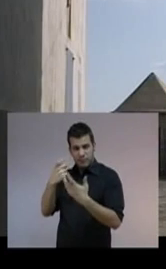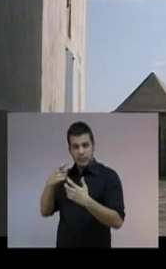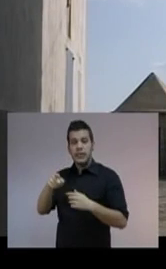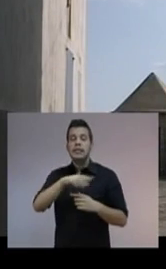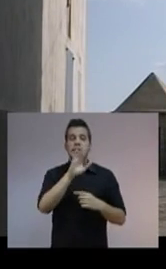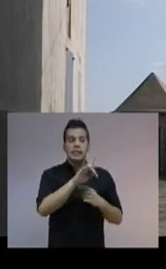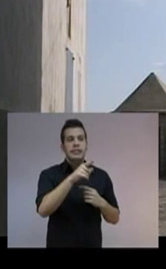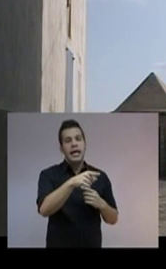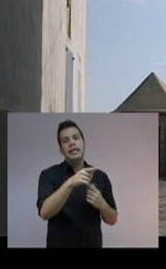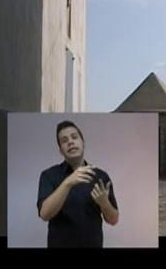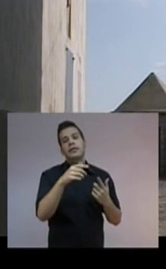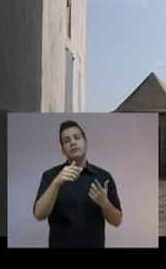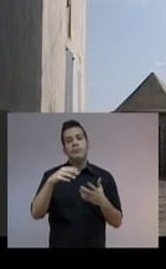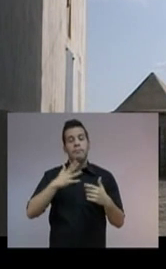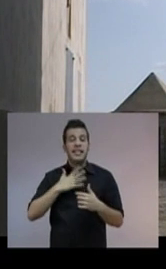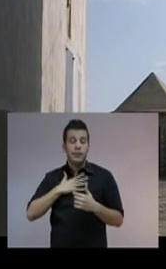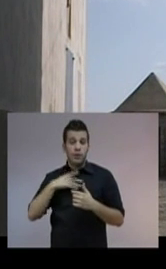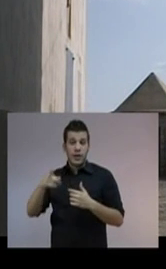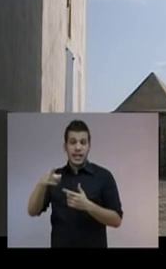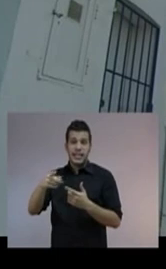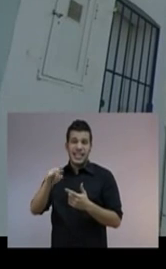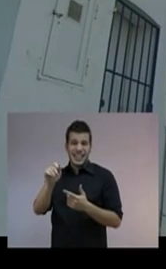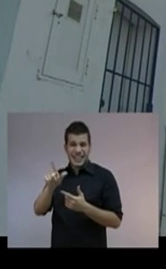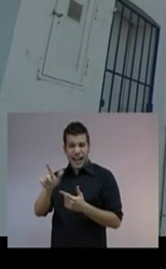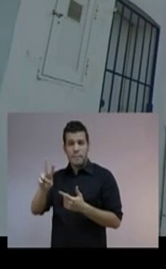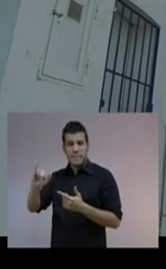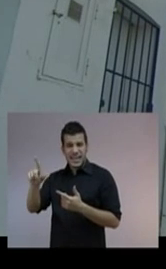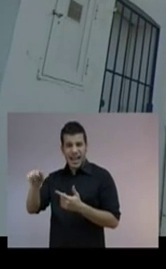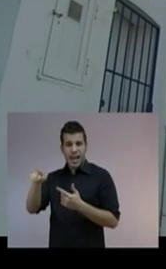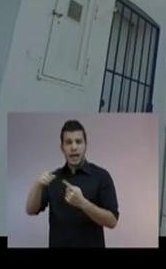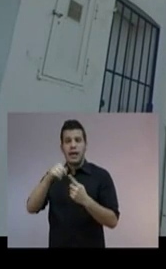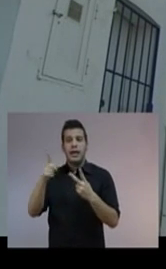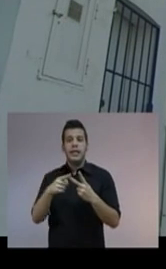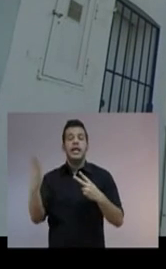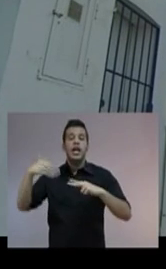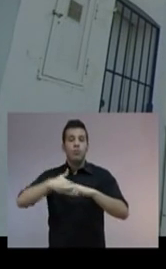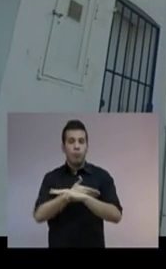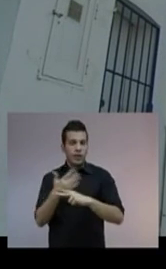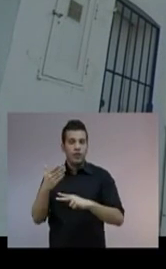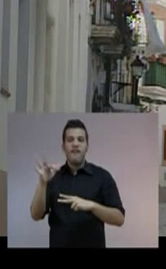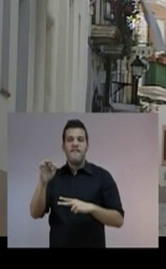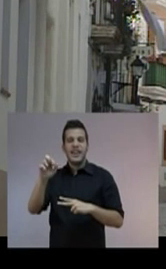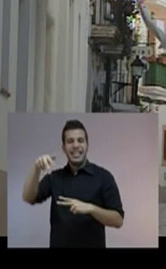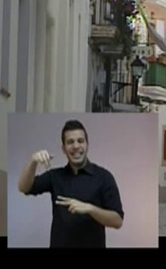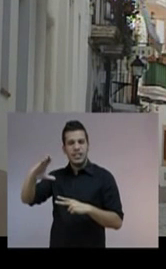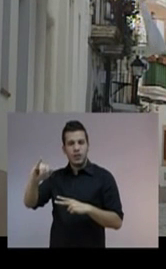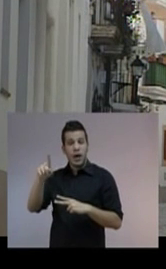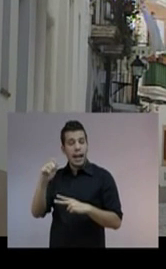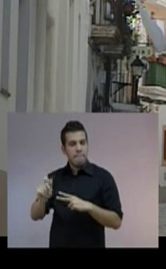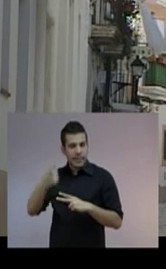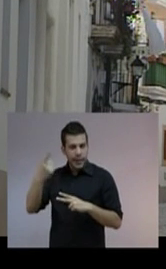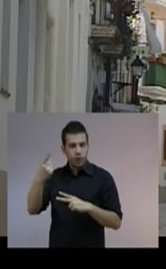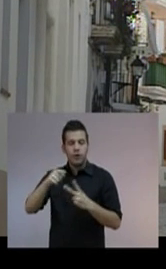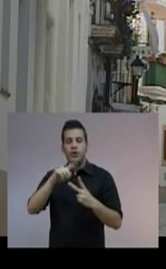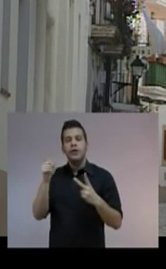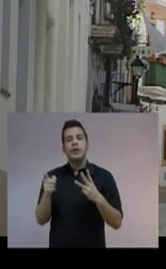antigua, el poblado fenicio de Sa Caleta, que es el primer puerto fenicio en la isla, y también